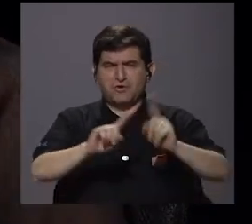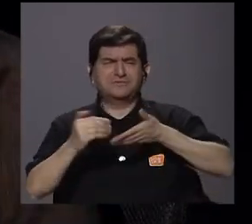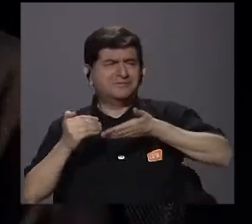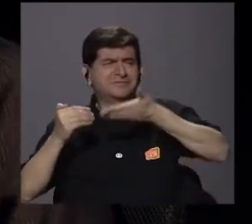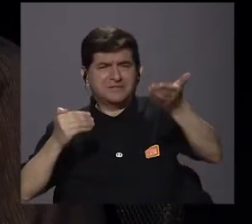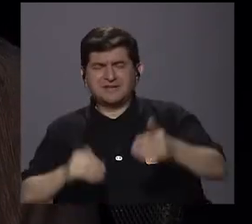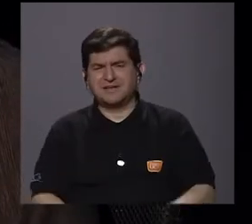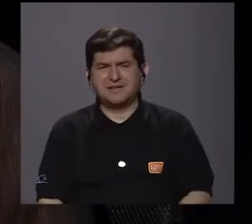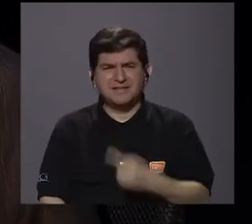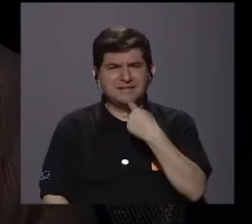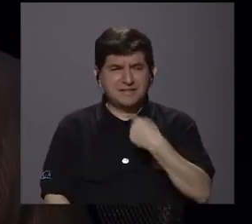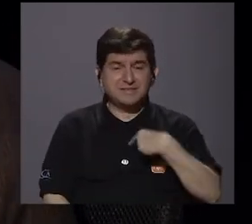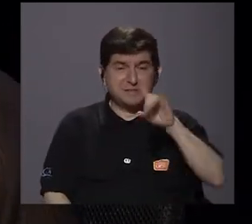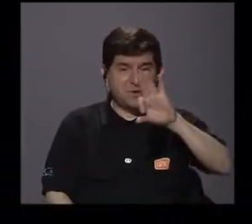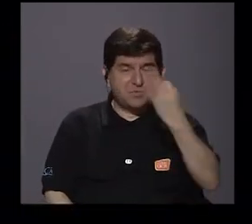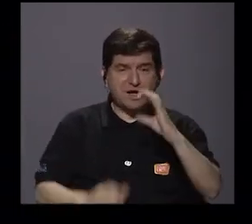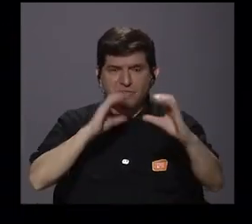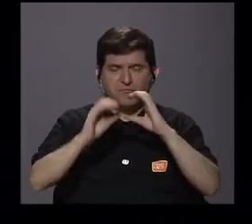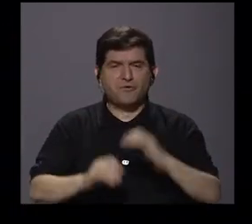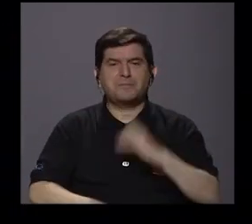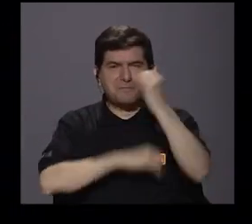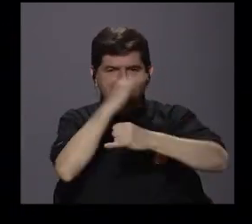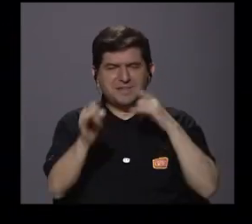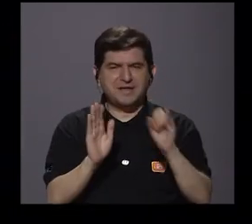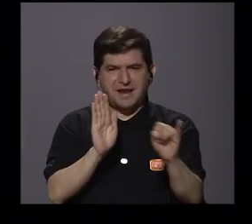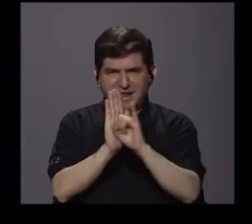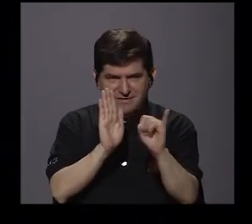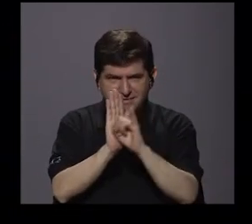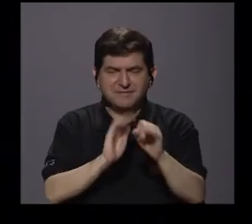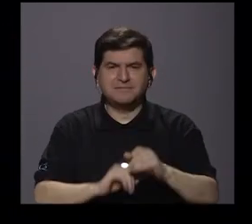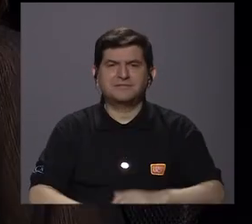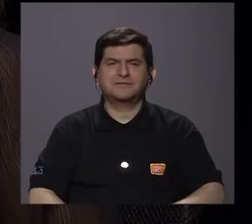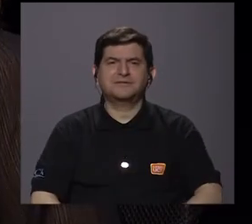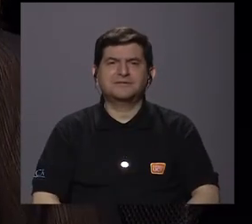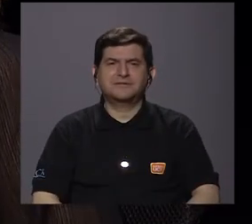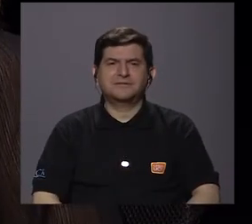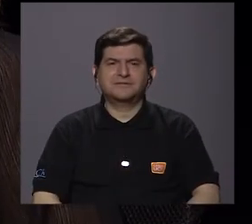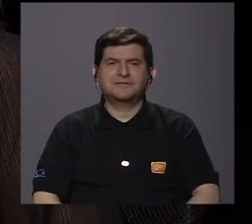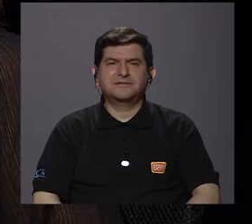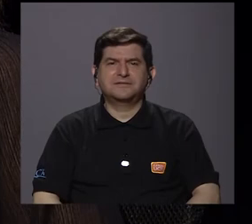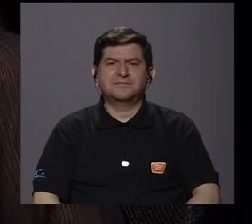montón de cosas. ¿Me puede mencionar un medio internacional que usted identifique como...?